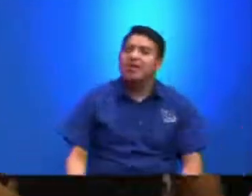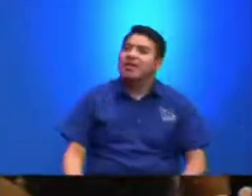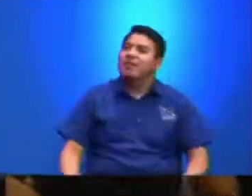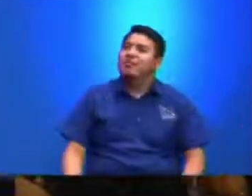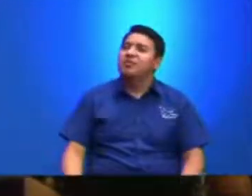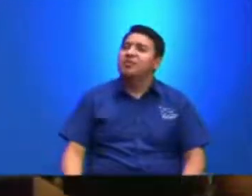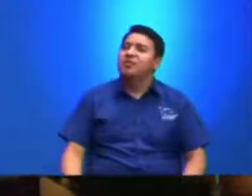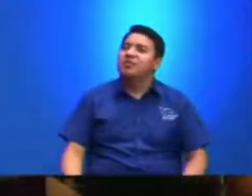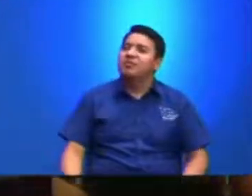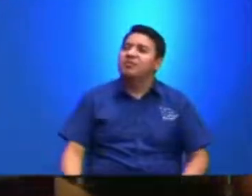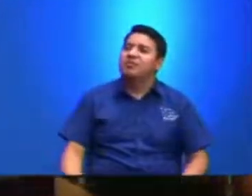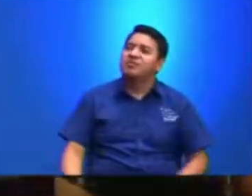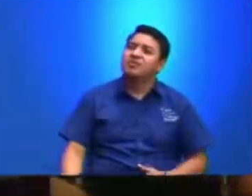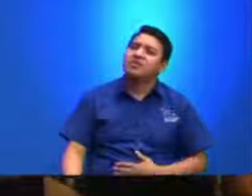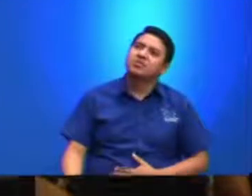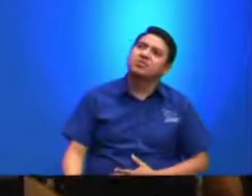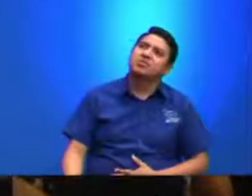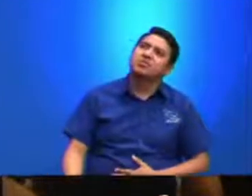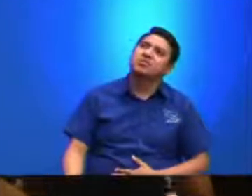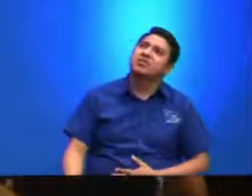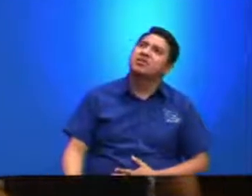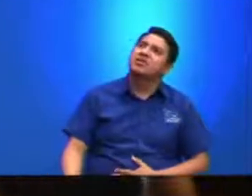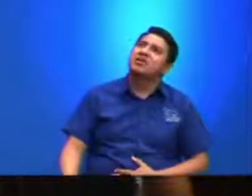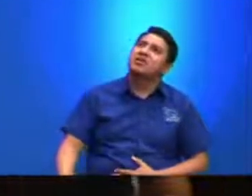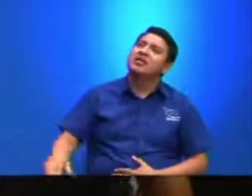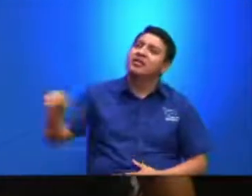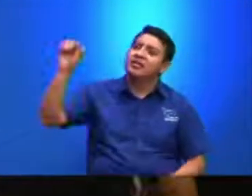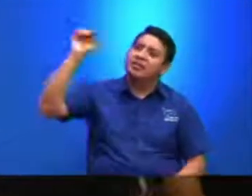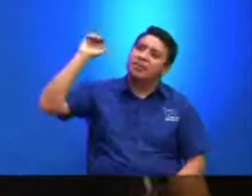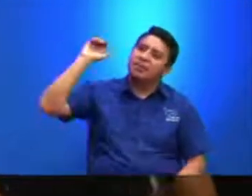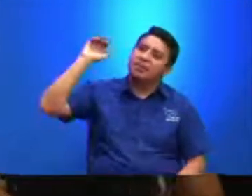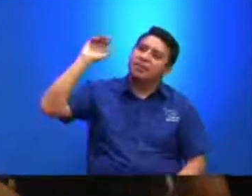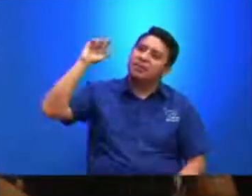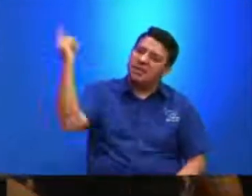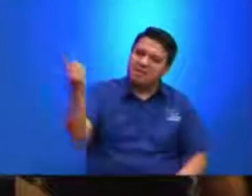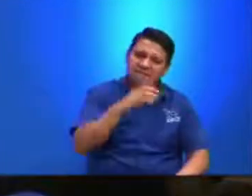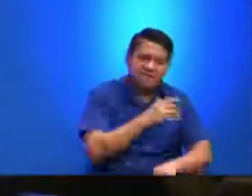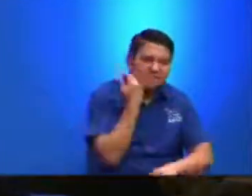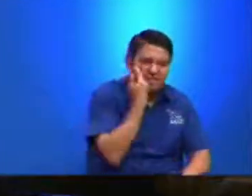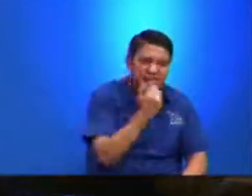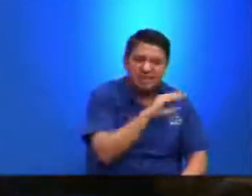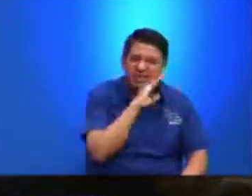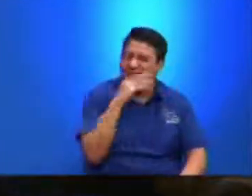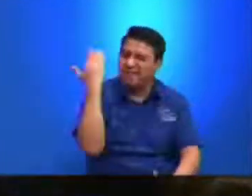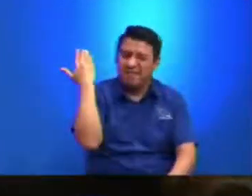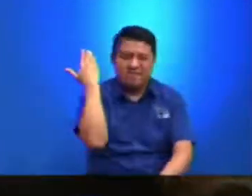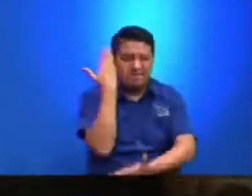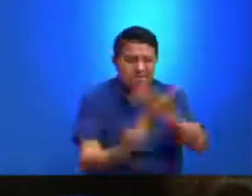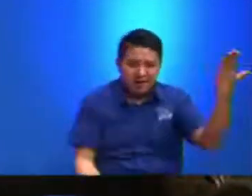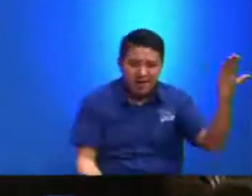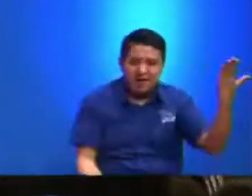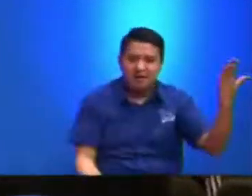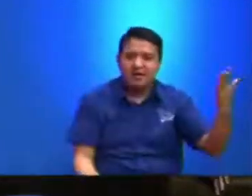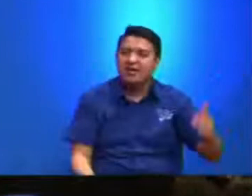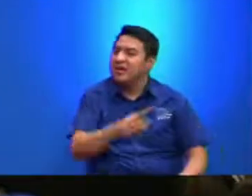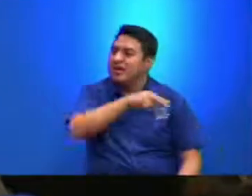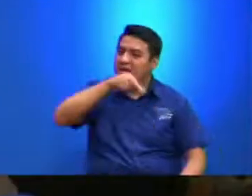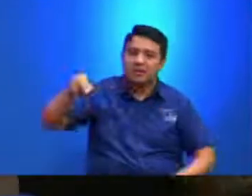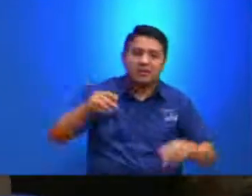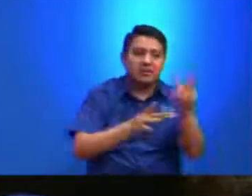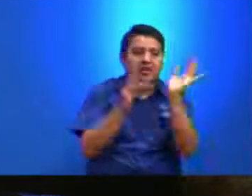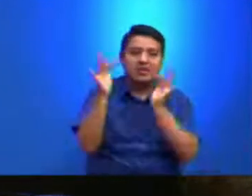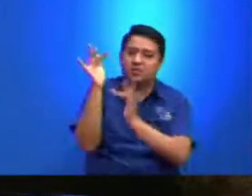de Jesús. Que ha querido atrapar. El espíritu de muerte sale de ti. El cuerpo de esta